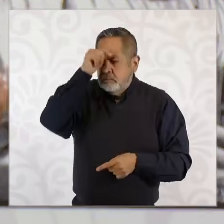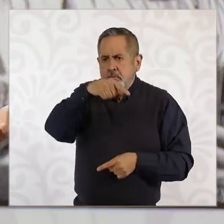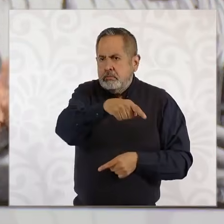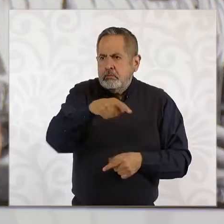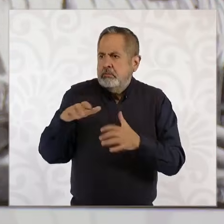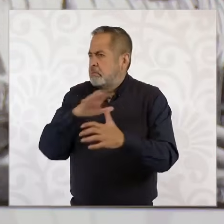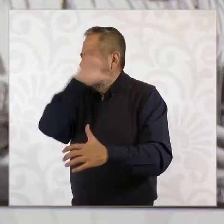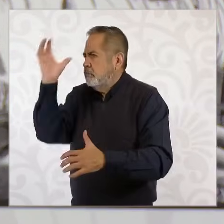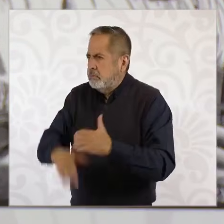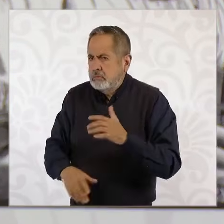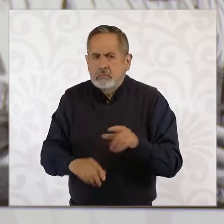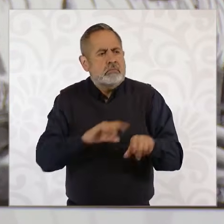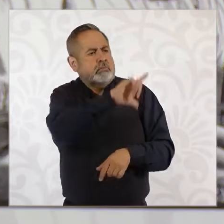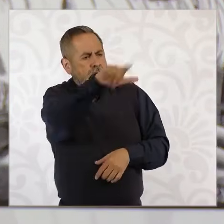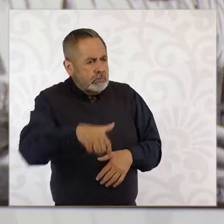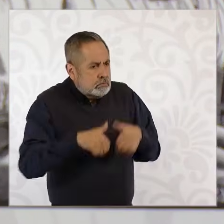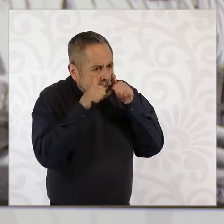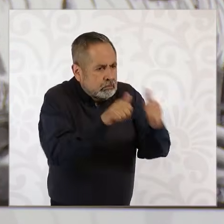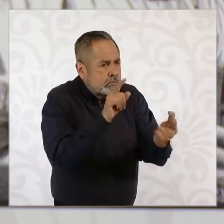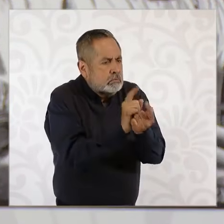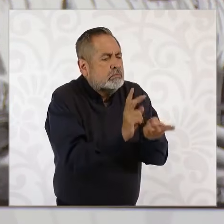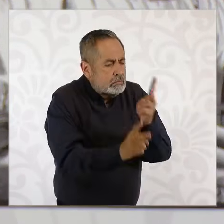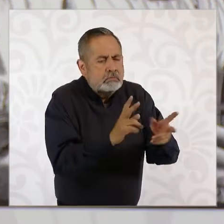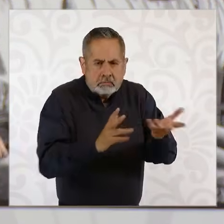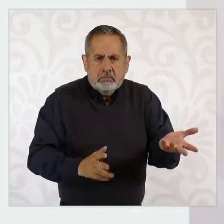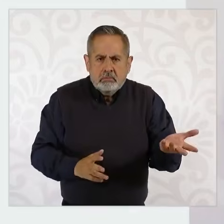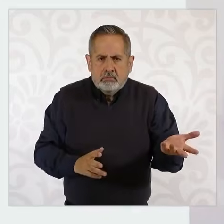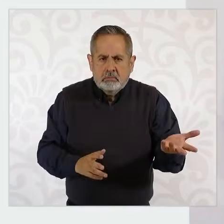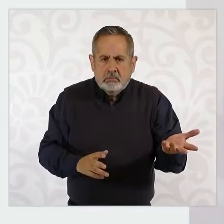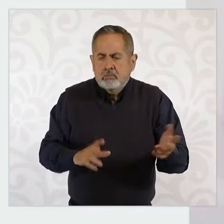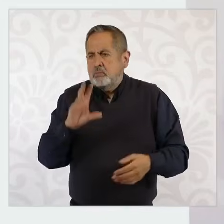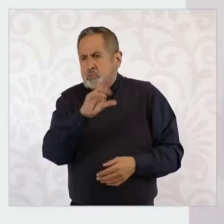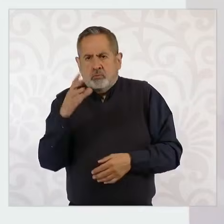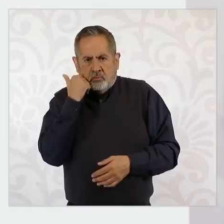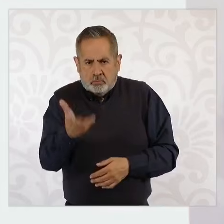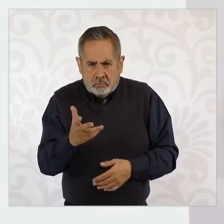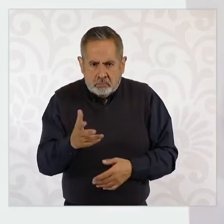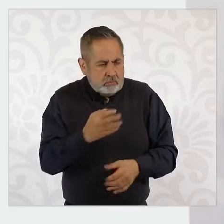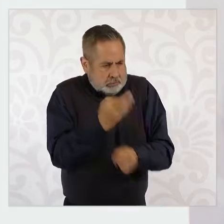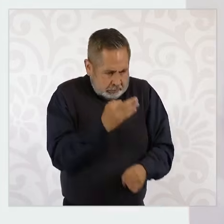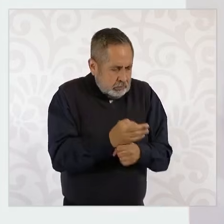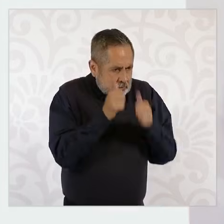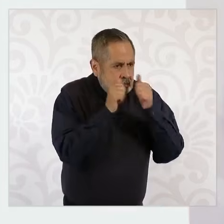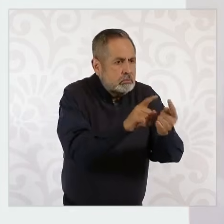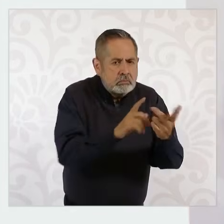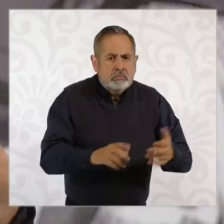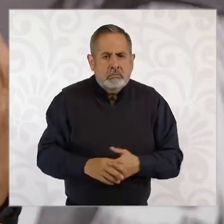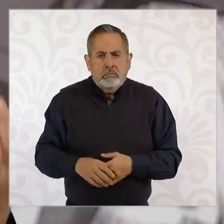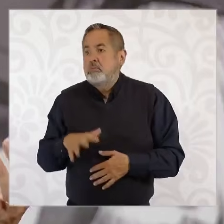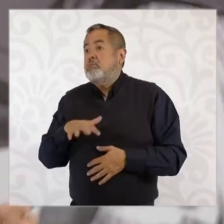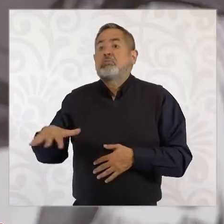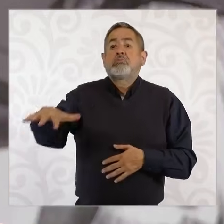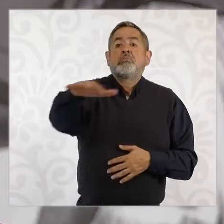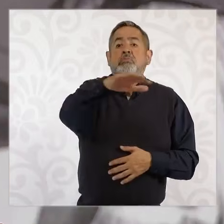termine el evento y después lo reciba? ¿Y quiénes no? ¿Quiénes quieren que los reciba ahora? Entonces todos dijeron, no,